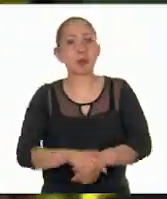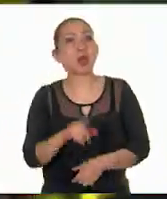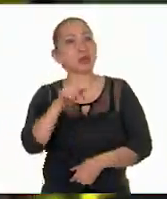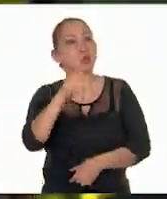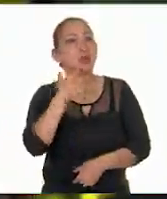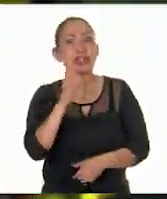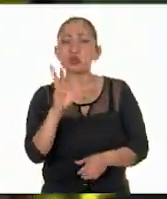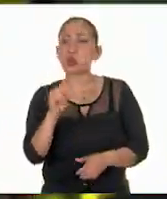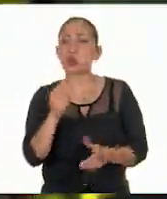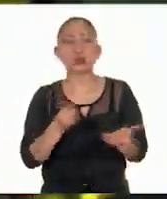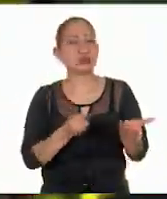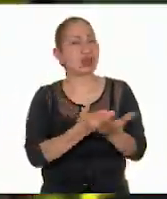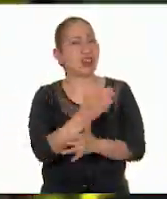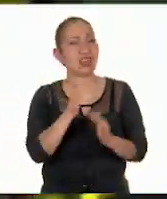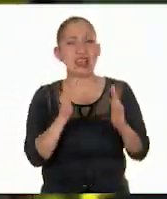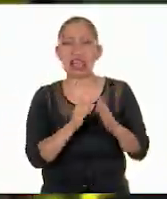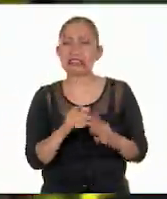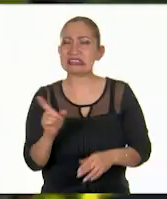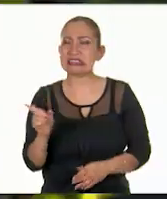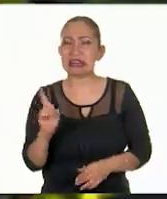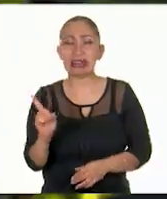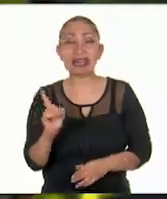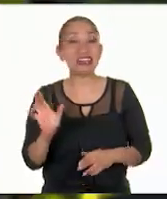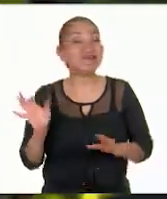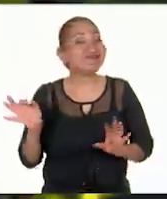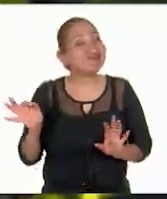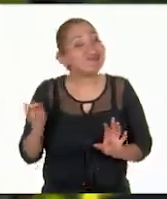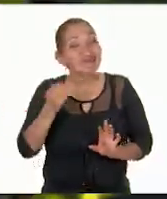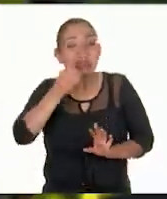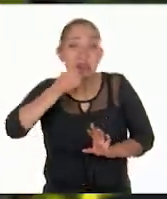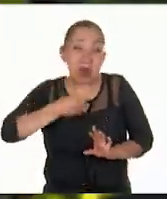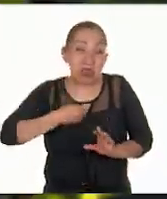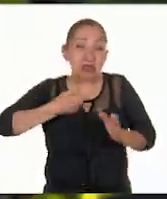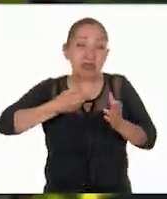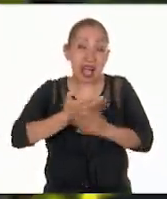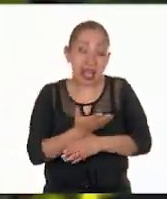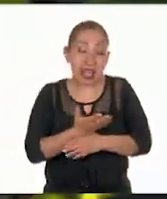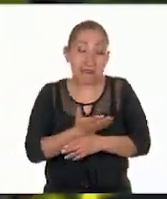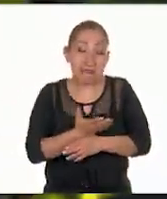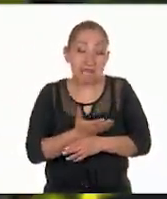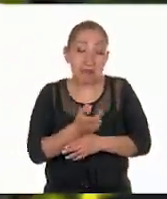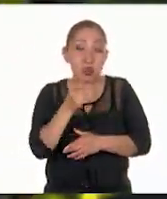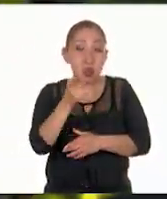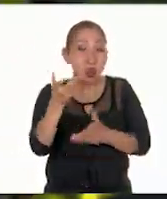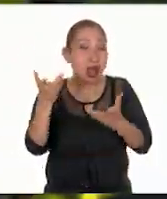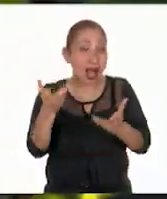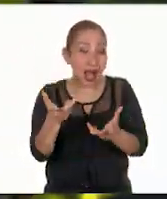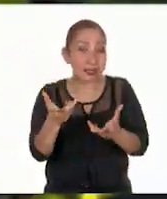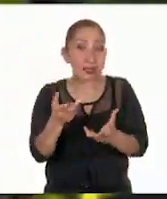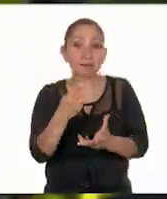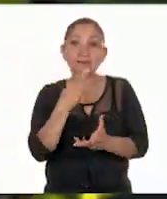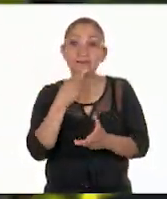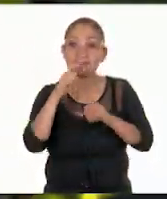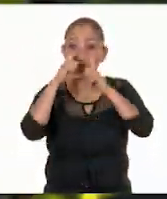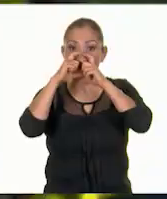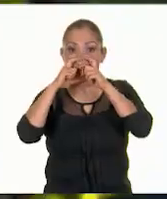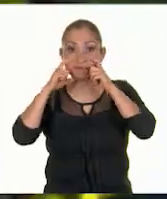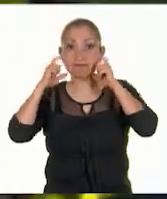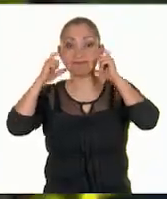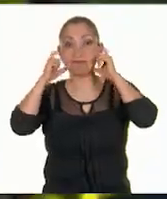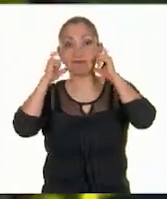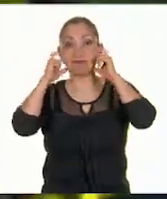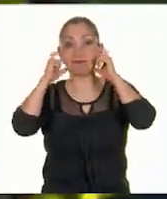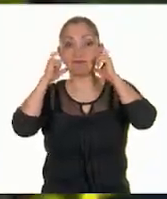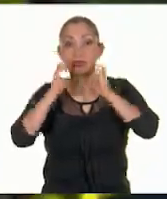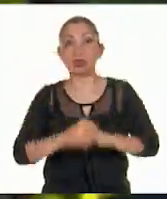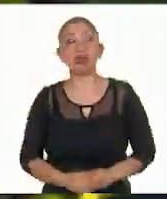Trata de no salir de casa a menos que sea muy necesario. Si lo haces, utiliza el